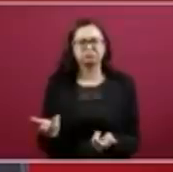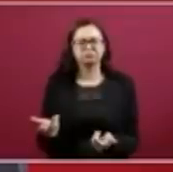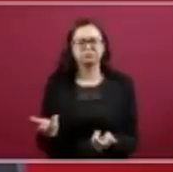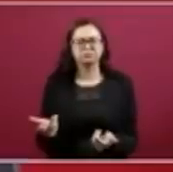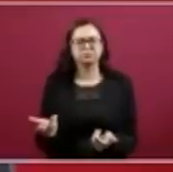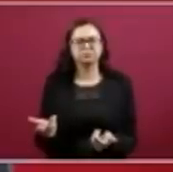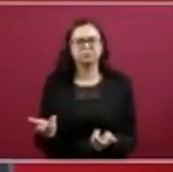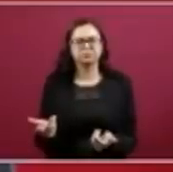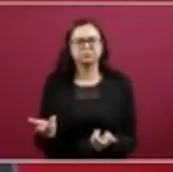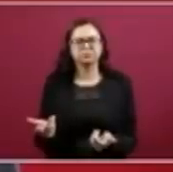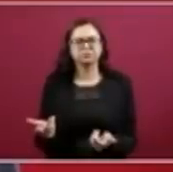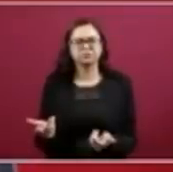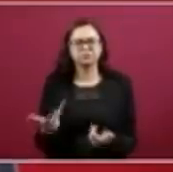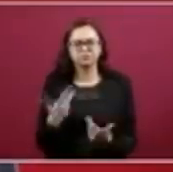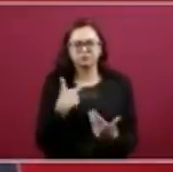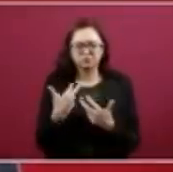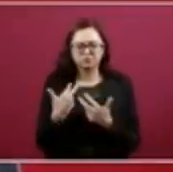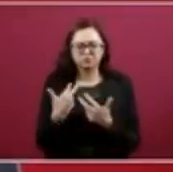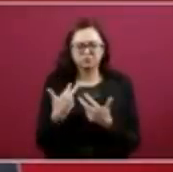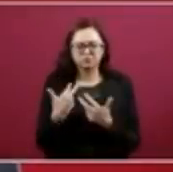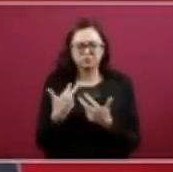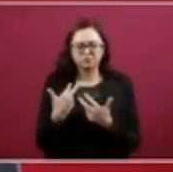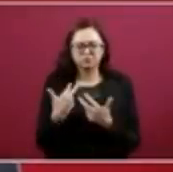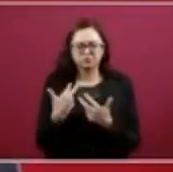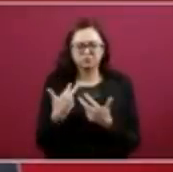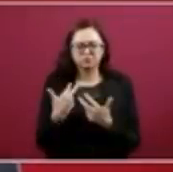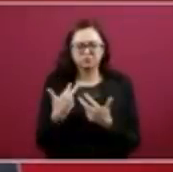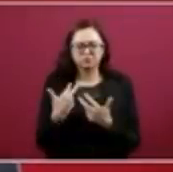se evaluó